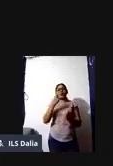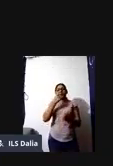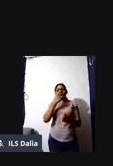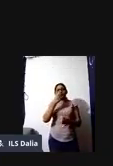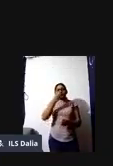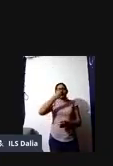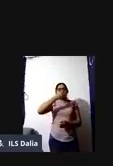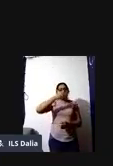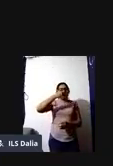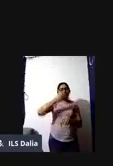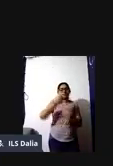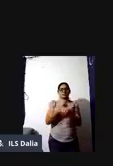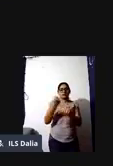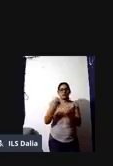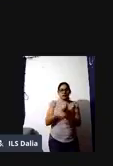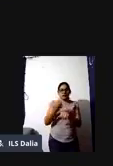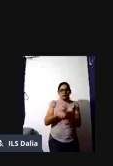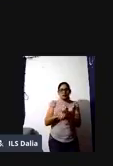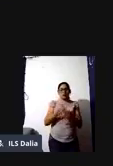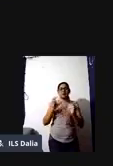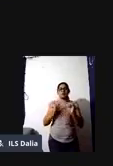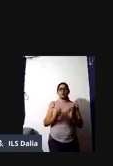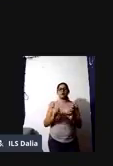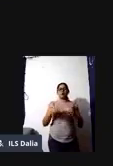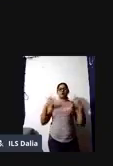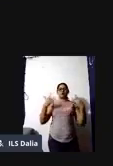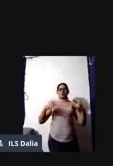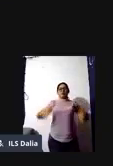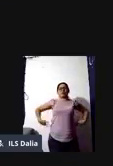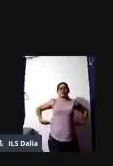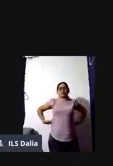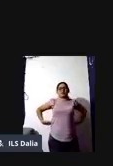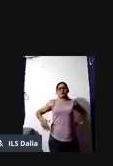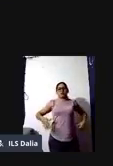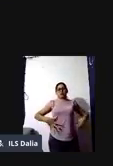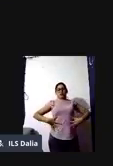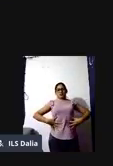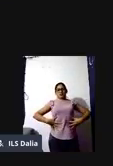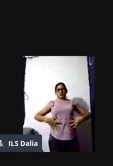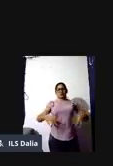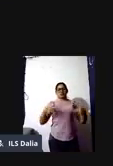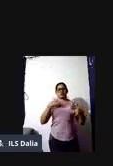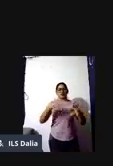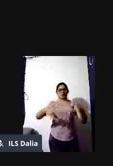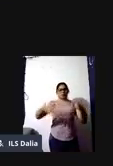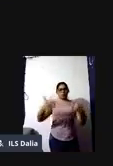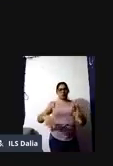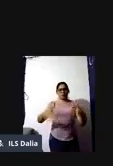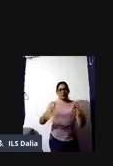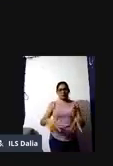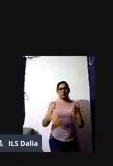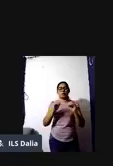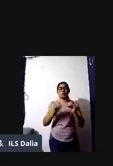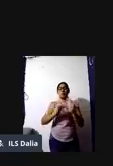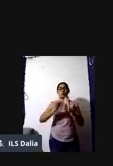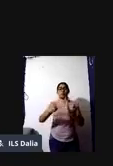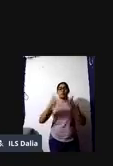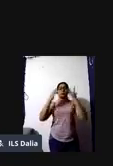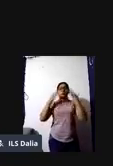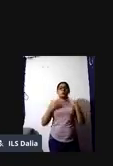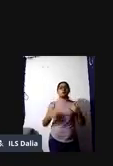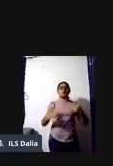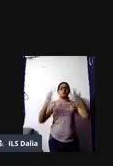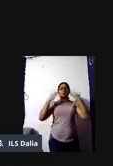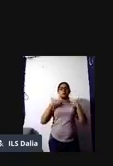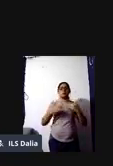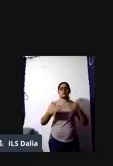estómago, sobre todo del lado izquierdo del abdomen, estamos teniendo, por ejemplo, sudoración excesiva